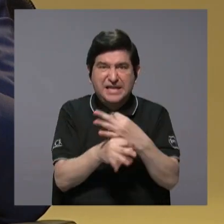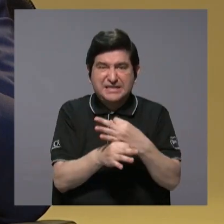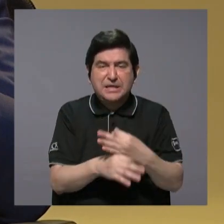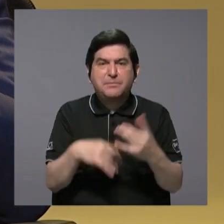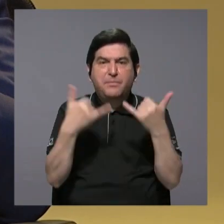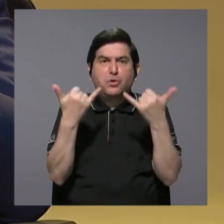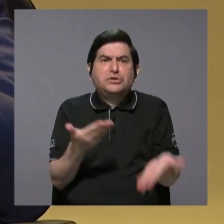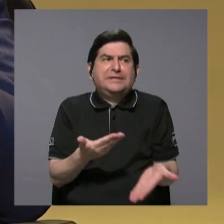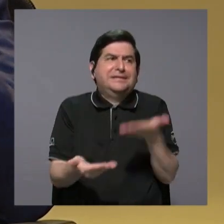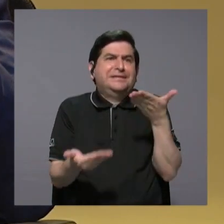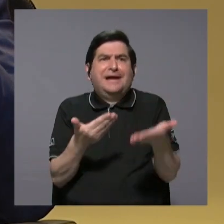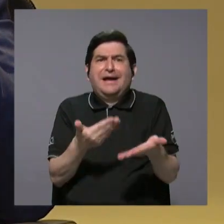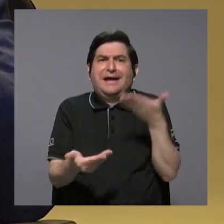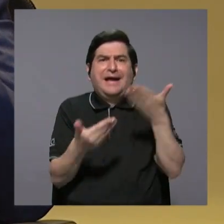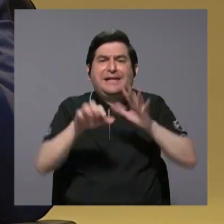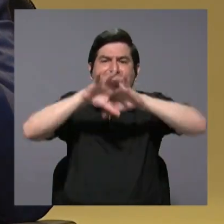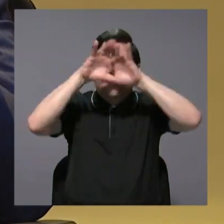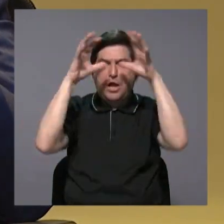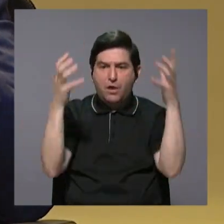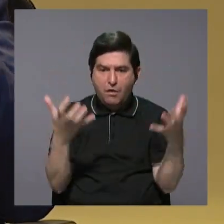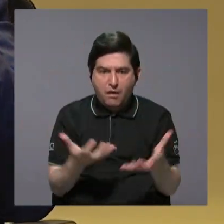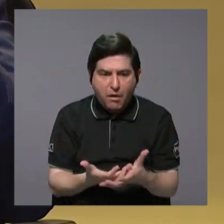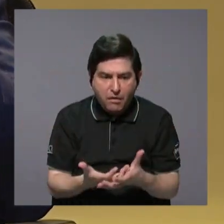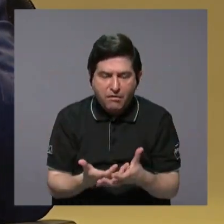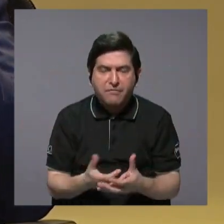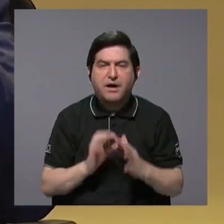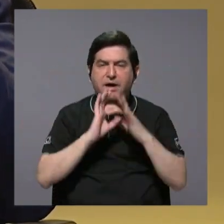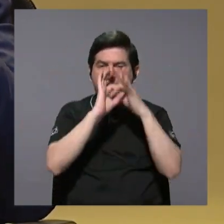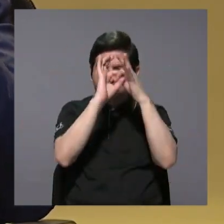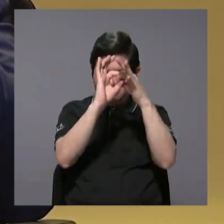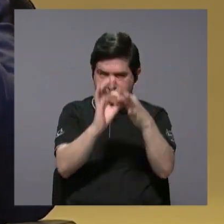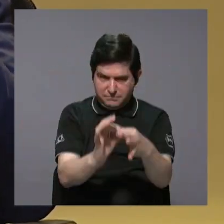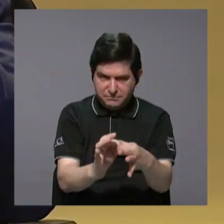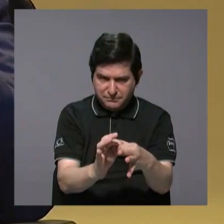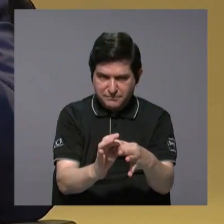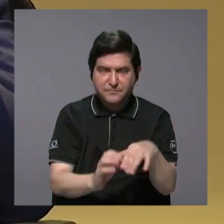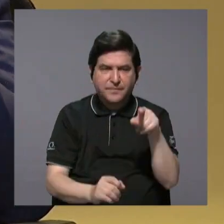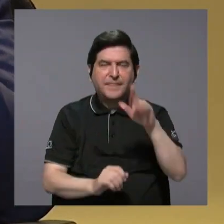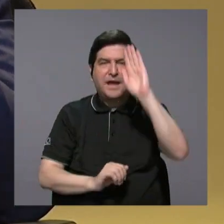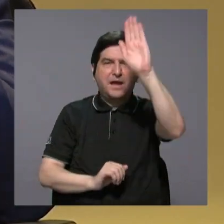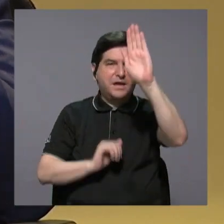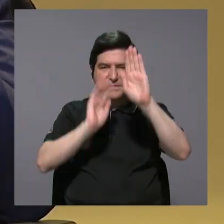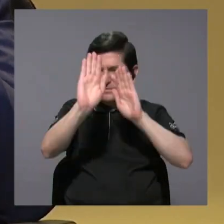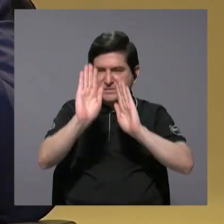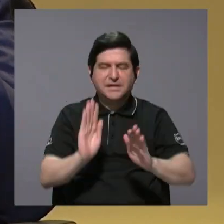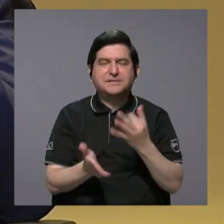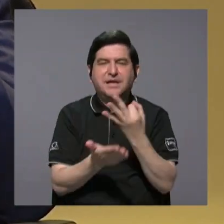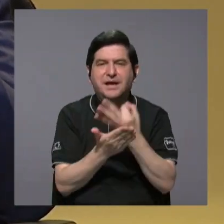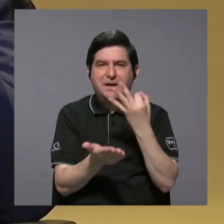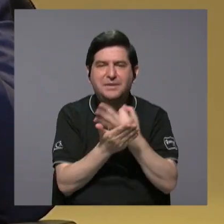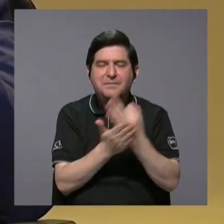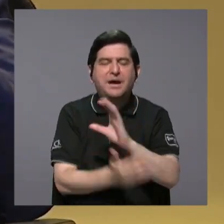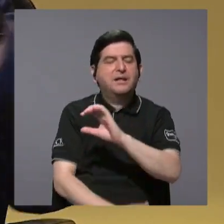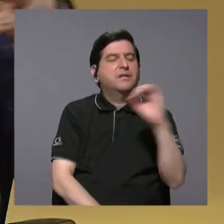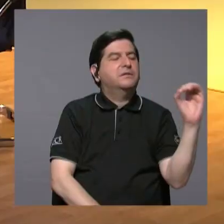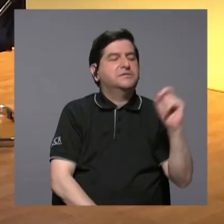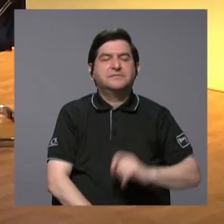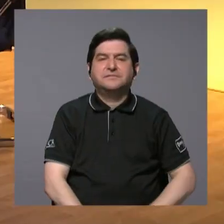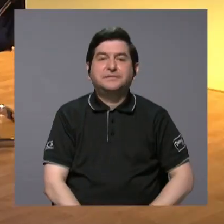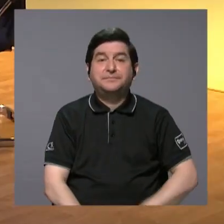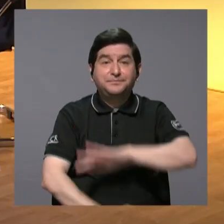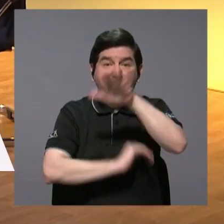ya prácticamente global en lo que tiene que ver con ese esquema financiero occidental. Entonces,